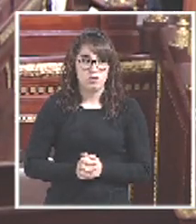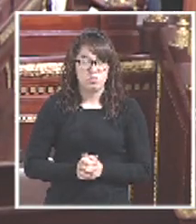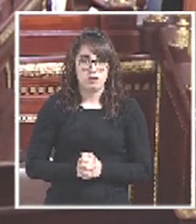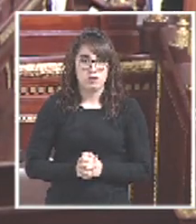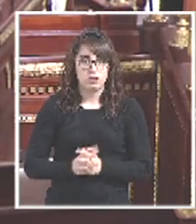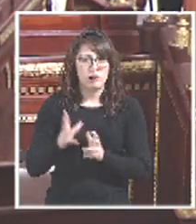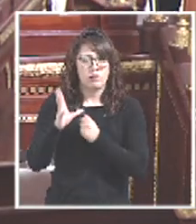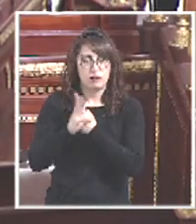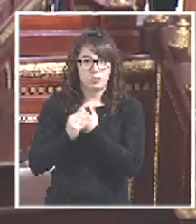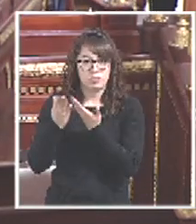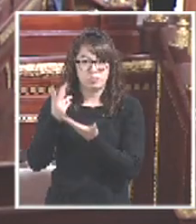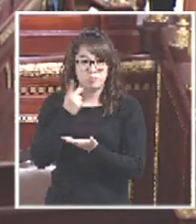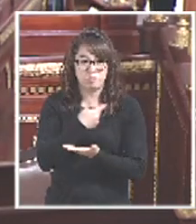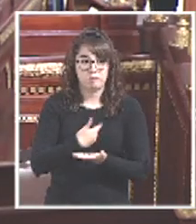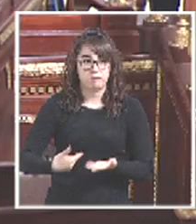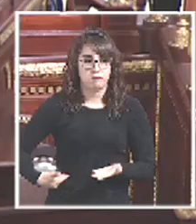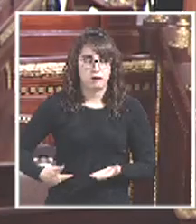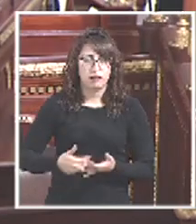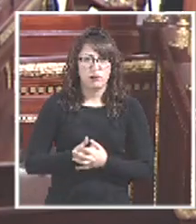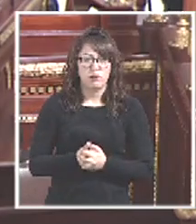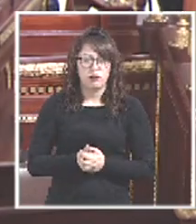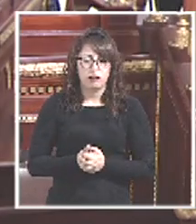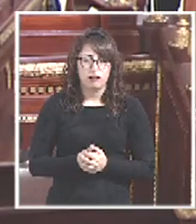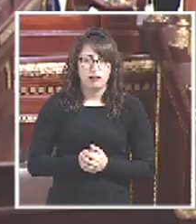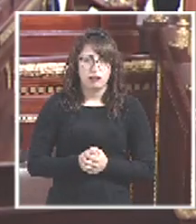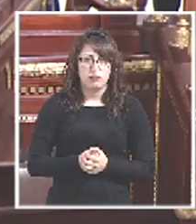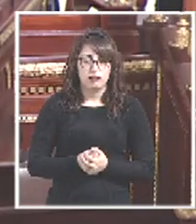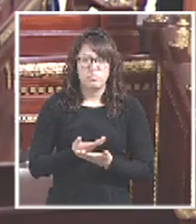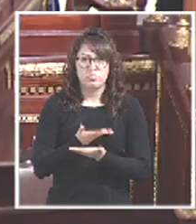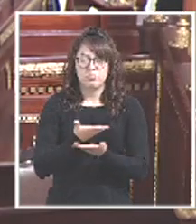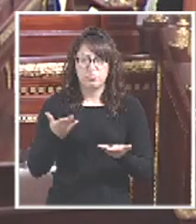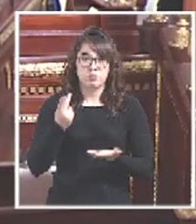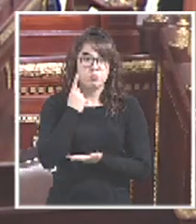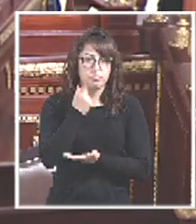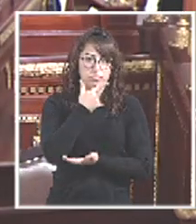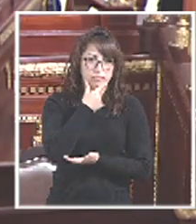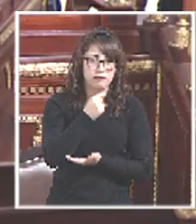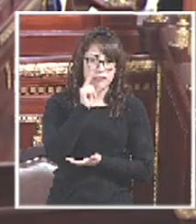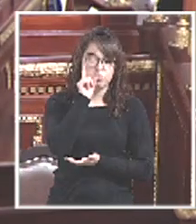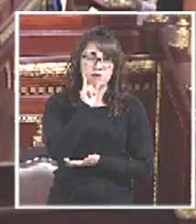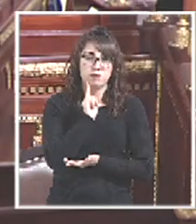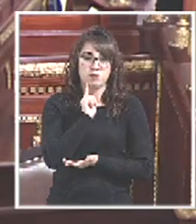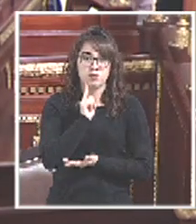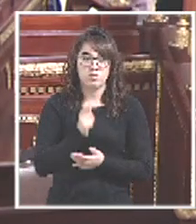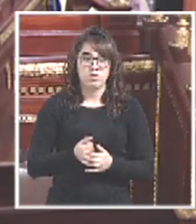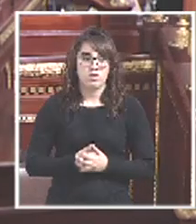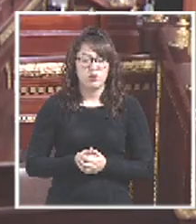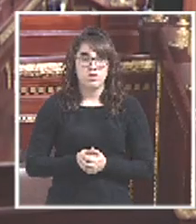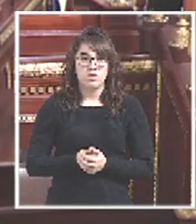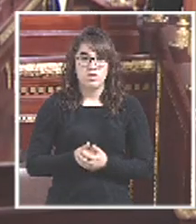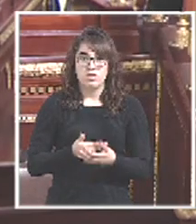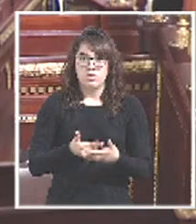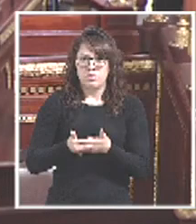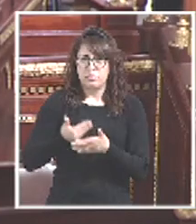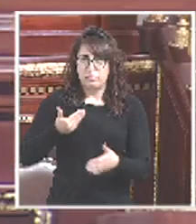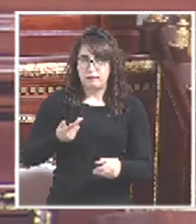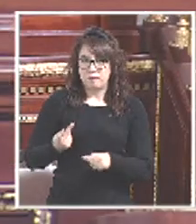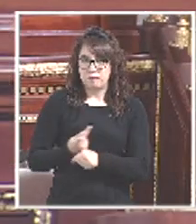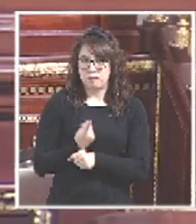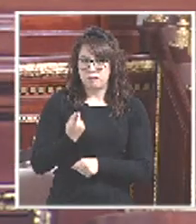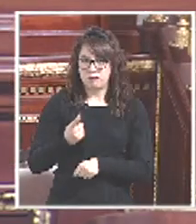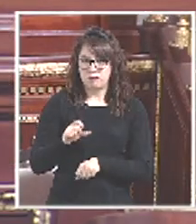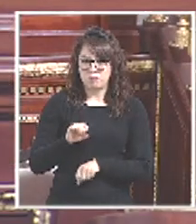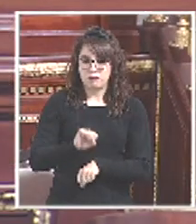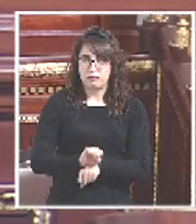Con su venia, diputada presidenta. Diputadas y diputados, la semana pasada ocurrió